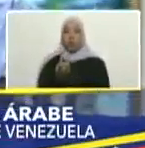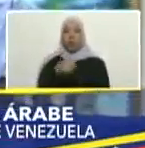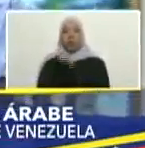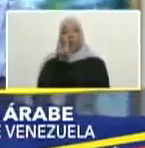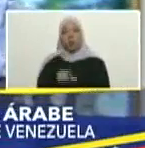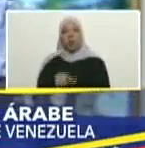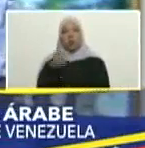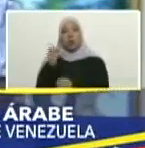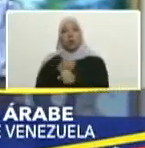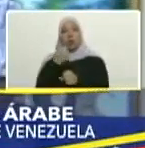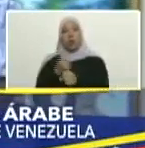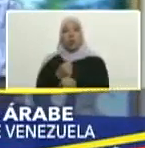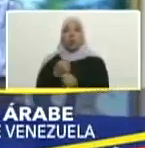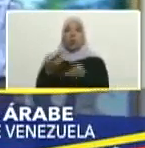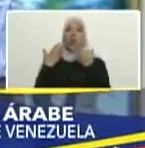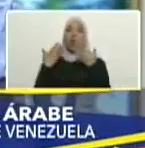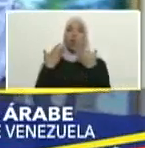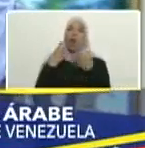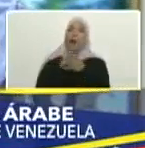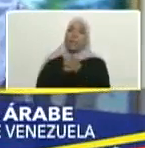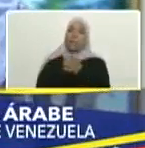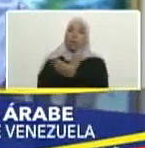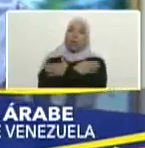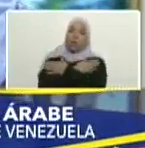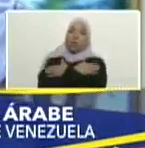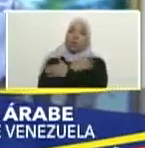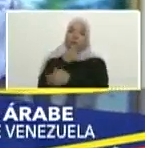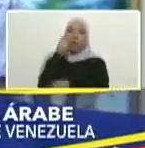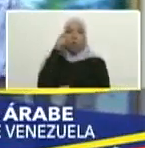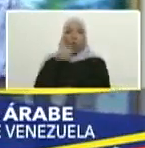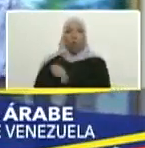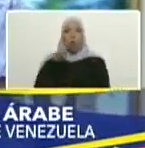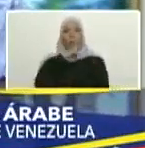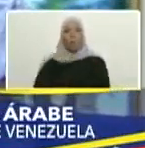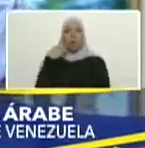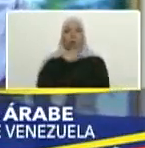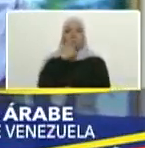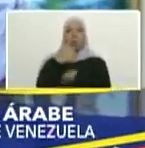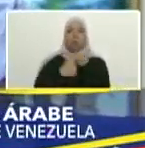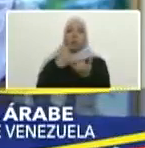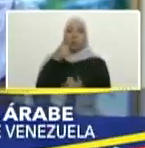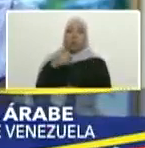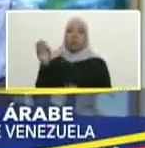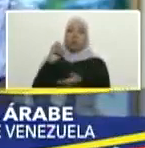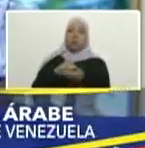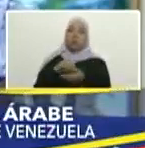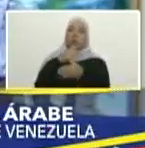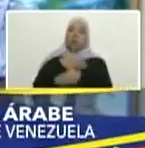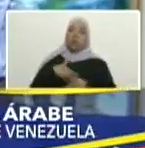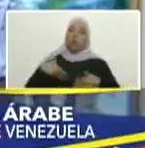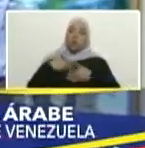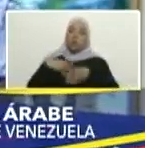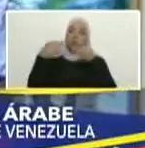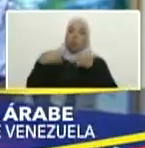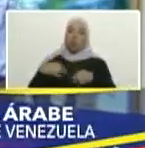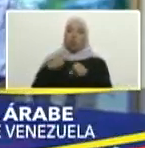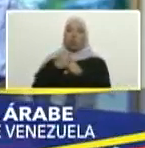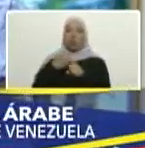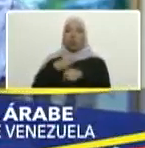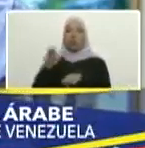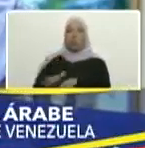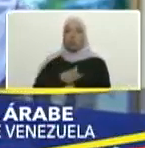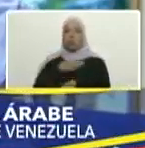por la tan calurosa acogida y generosa hospitalidad, así como por la sólida y firme posición de